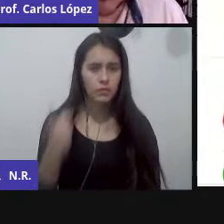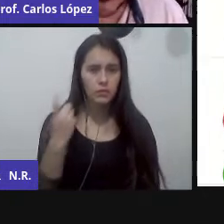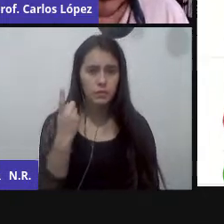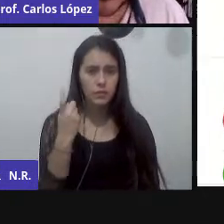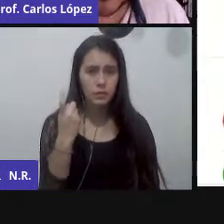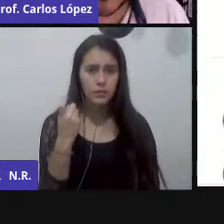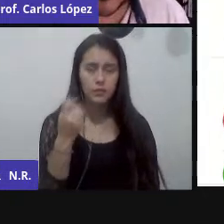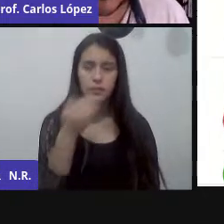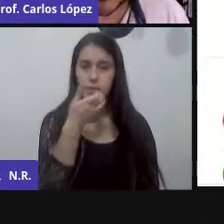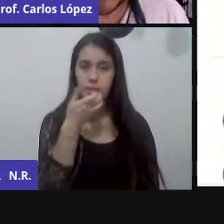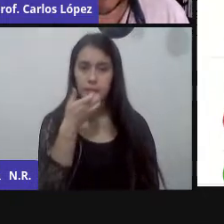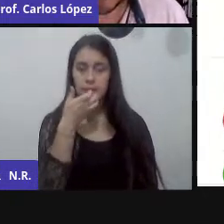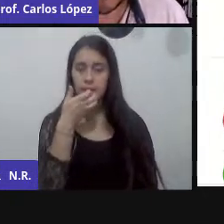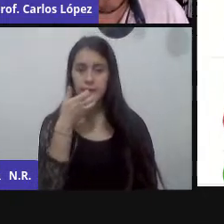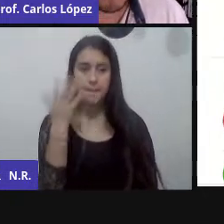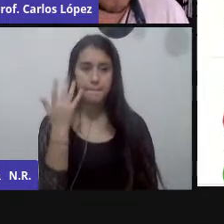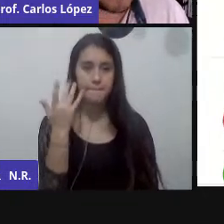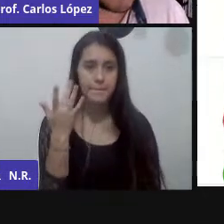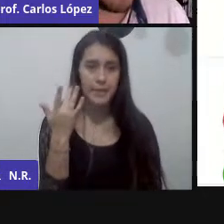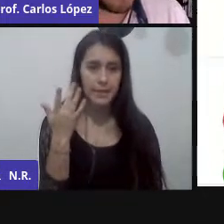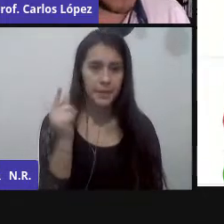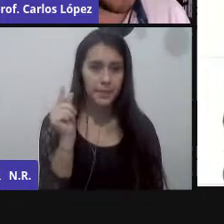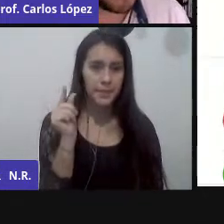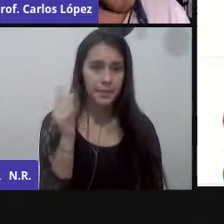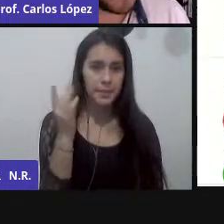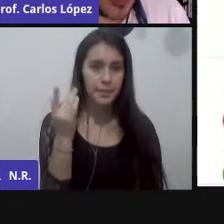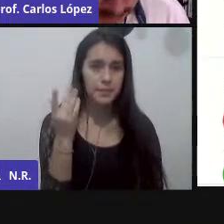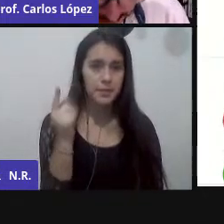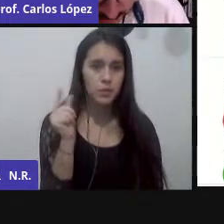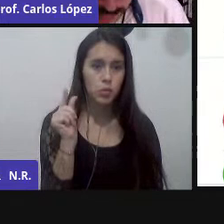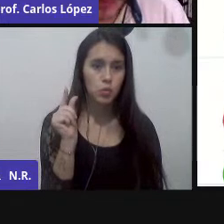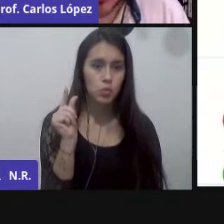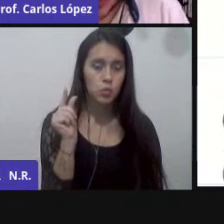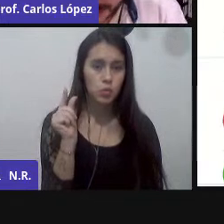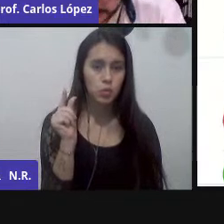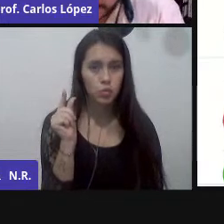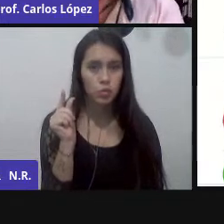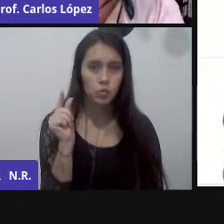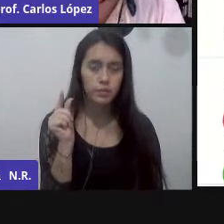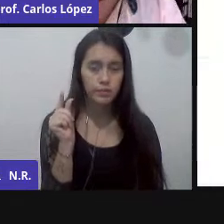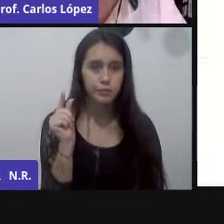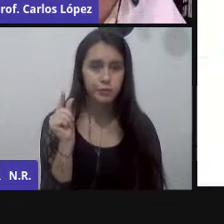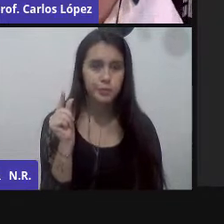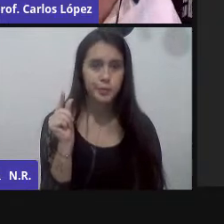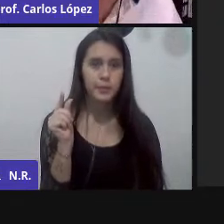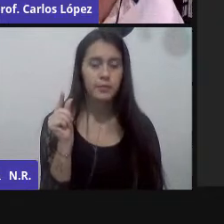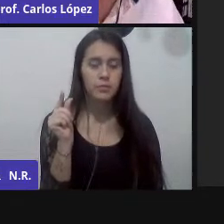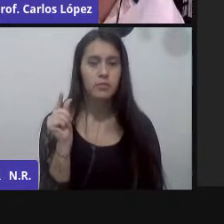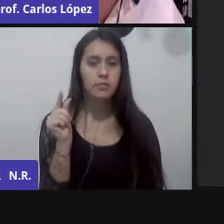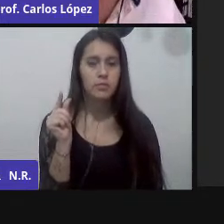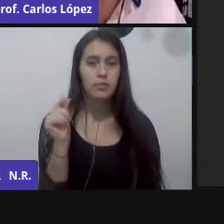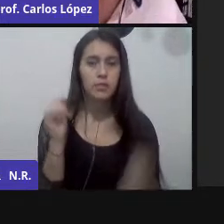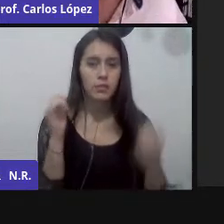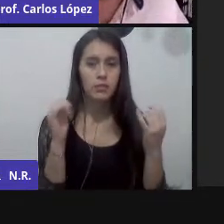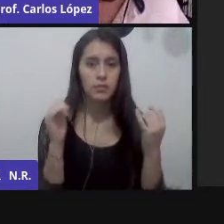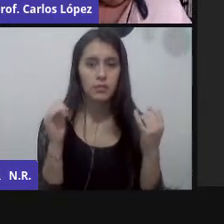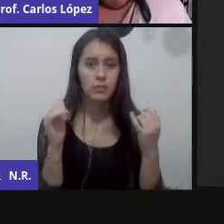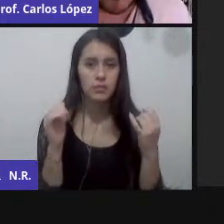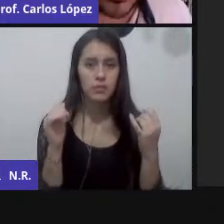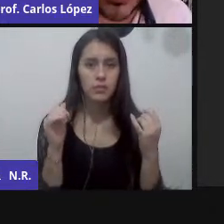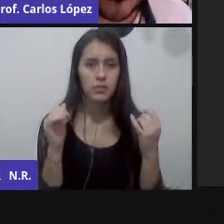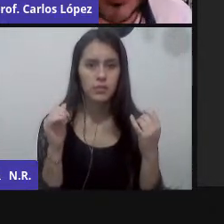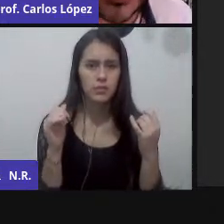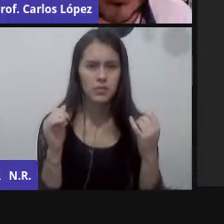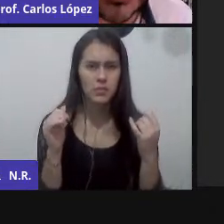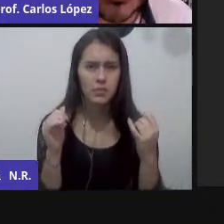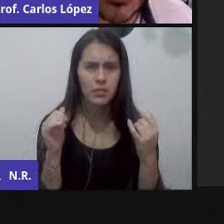control C y ya, control, ya permíteme por favor, control B, ya estamos dentro de YouTube.